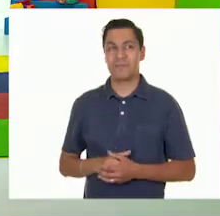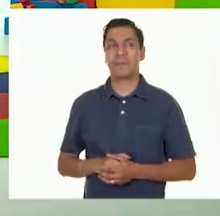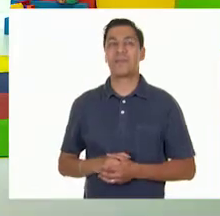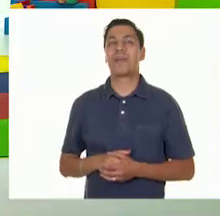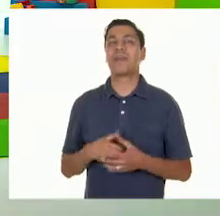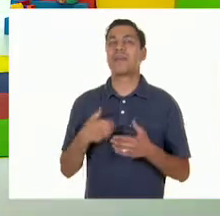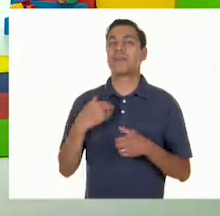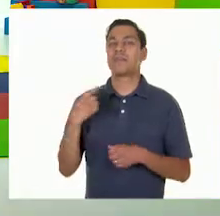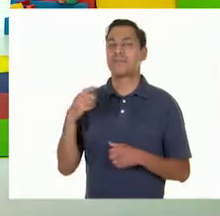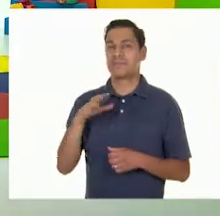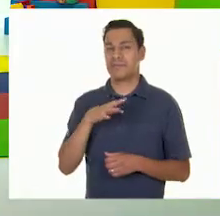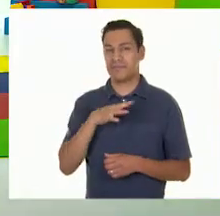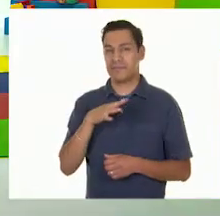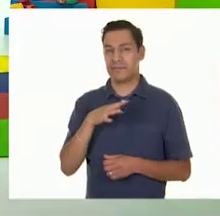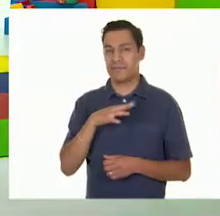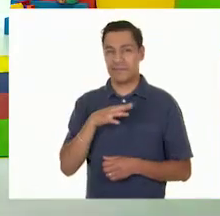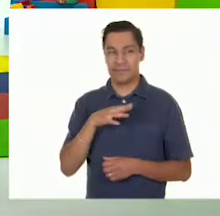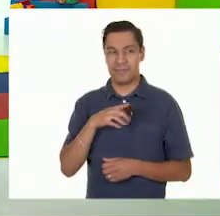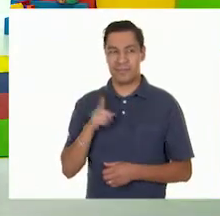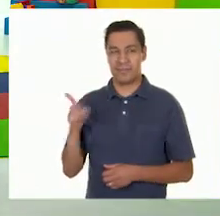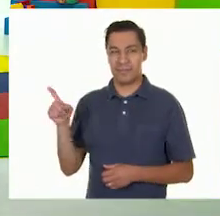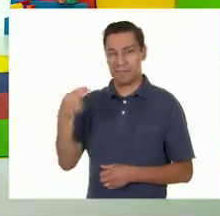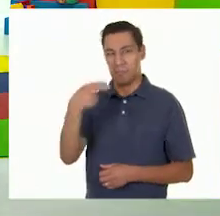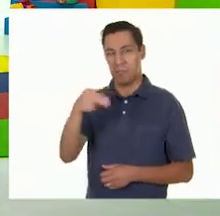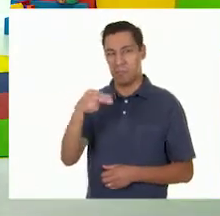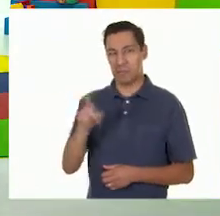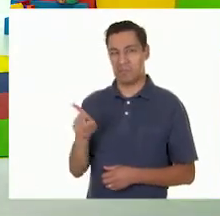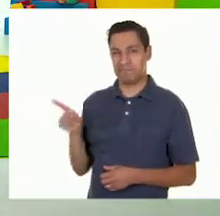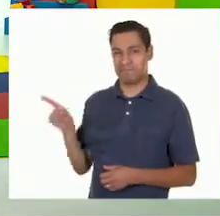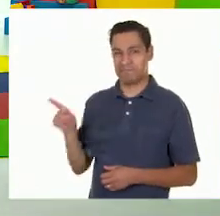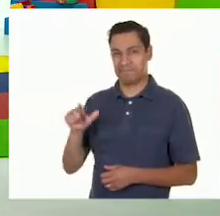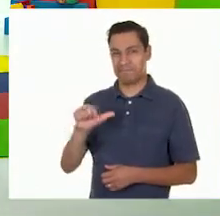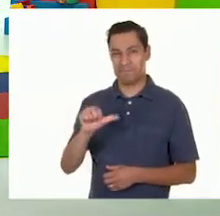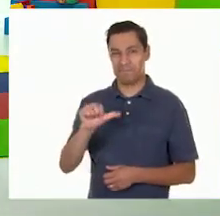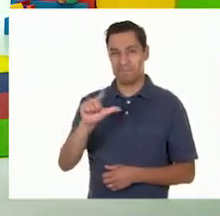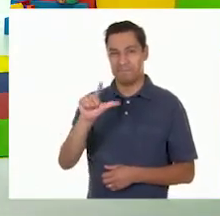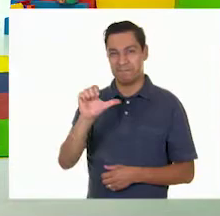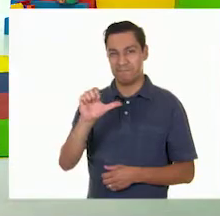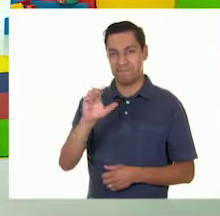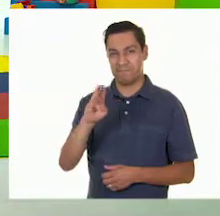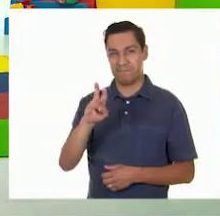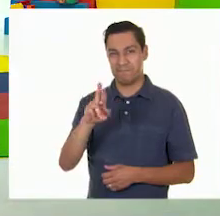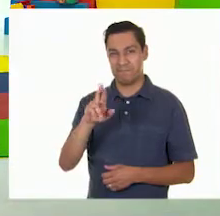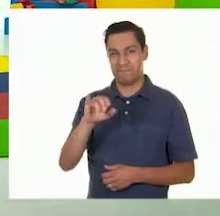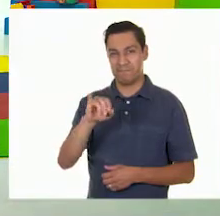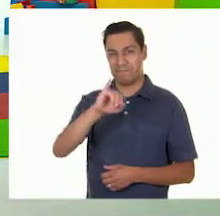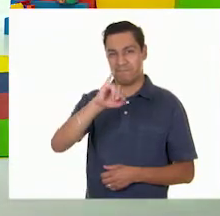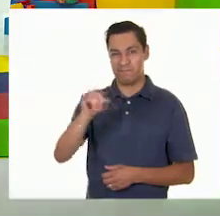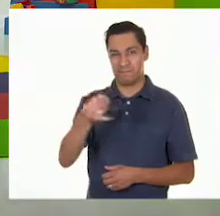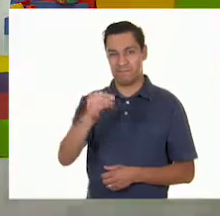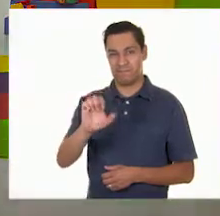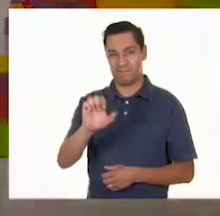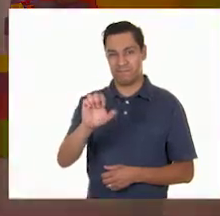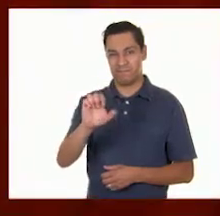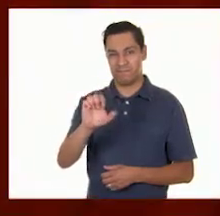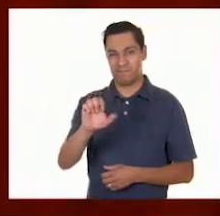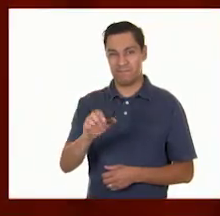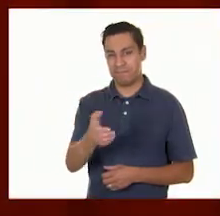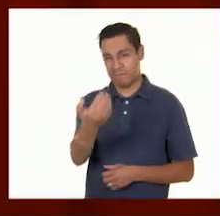a los tengo se llama el alebrije me facilitó para escucharlo pónganse cómodos